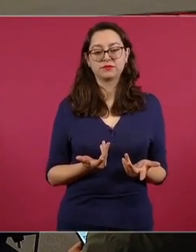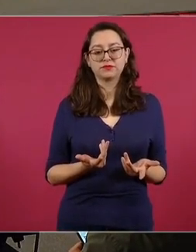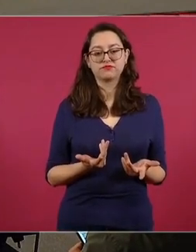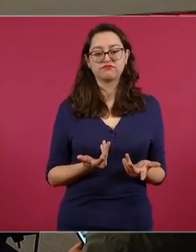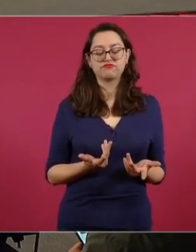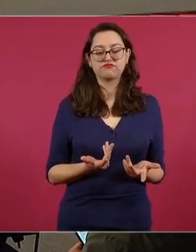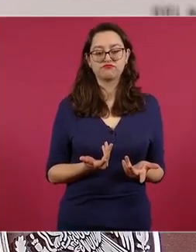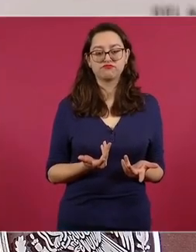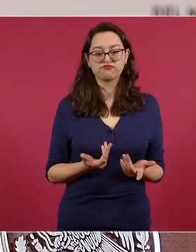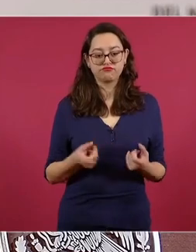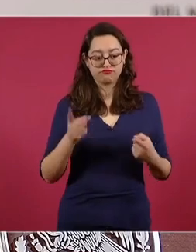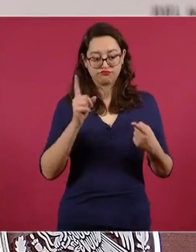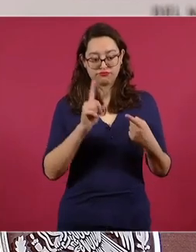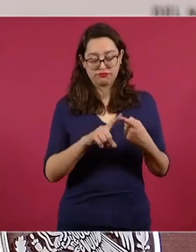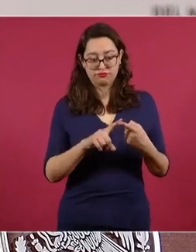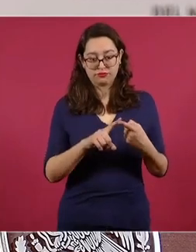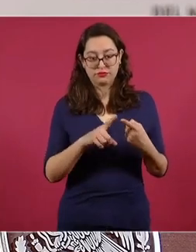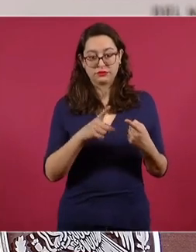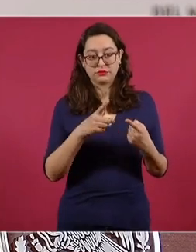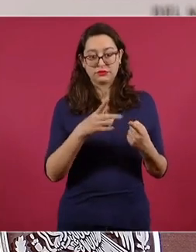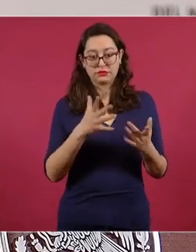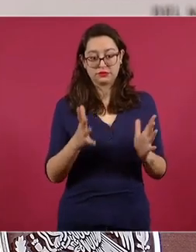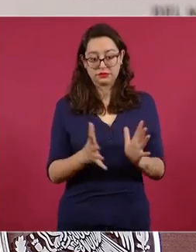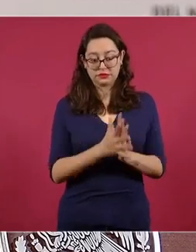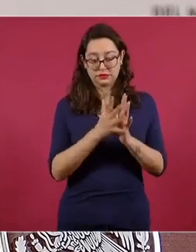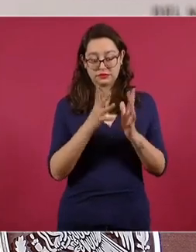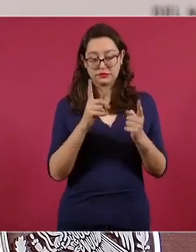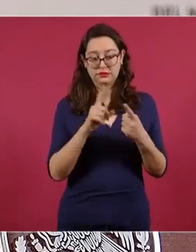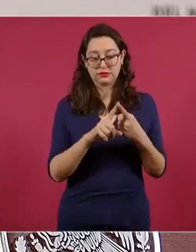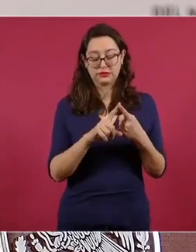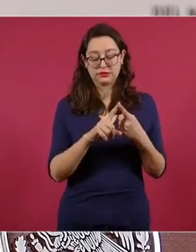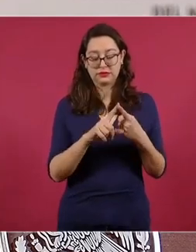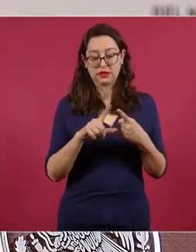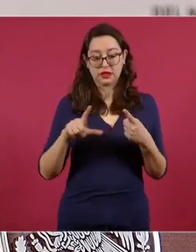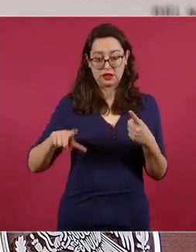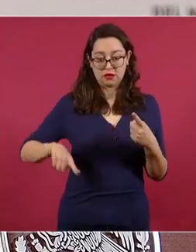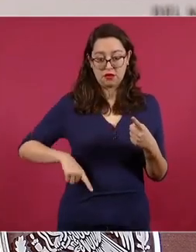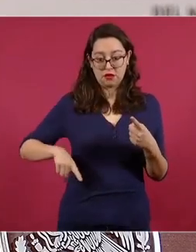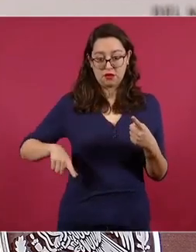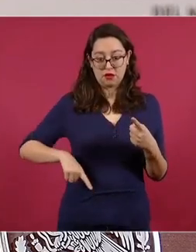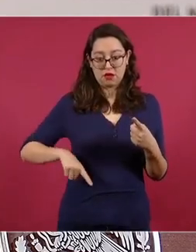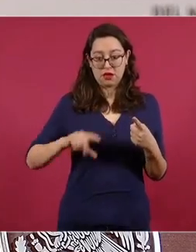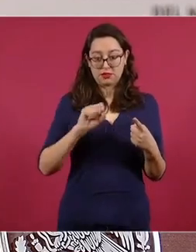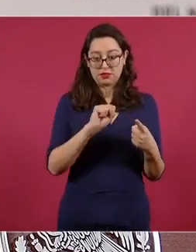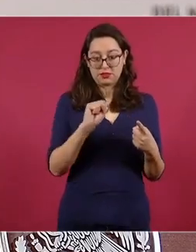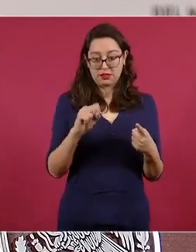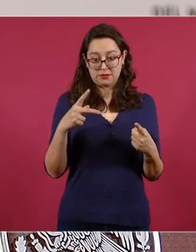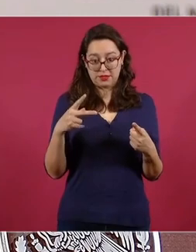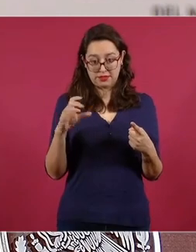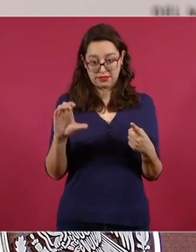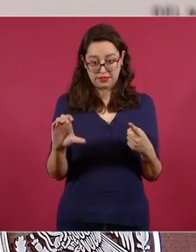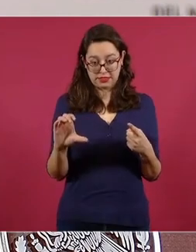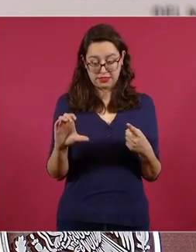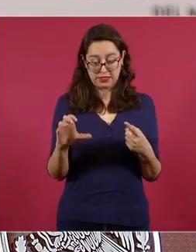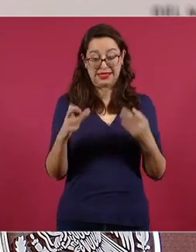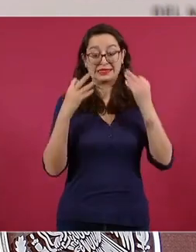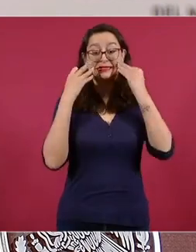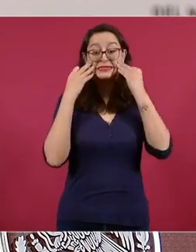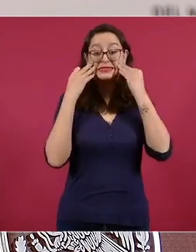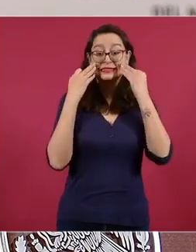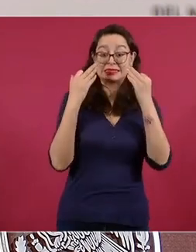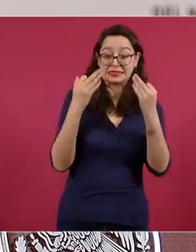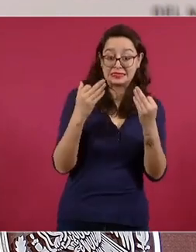participación del Gobierno a través de la Secretaría de Seguridad Pública, tanto con los